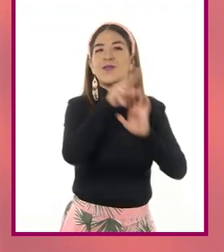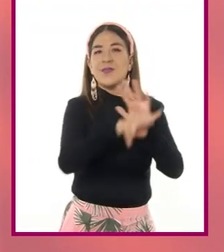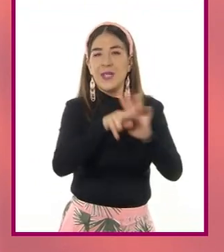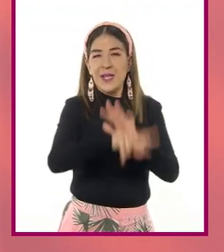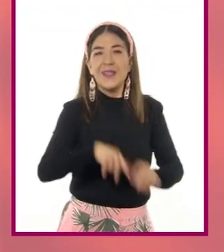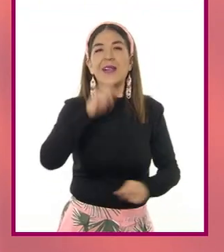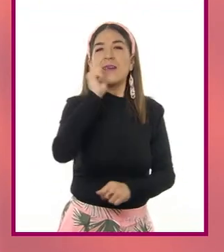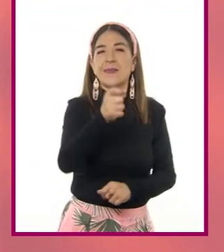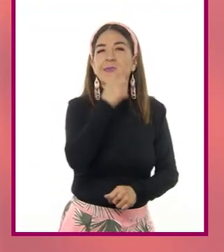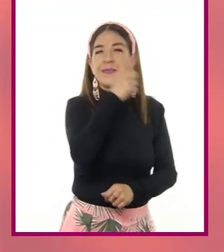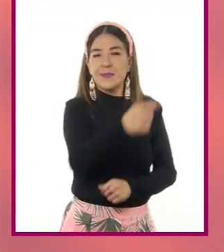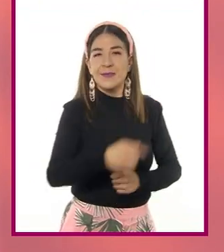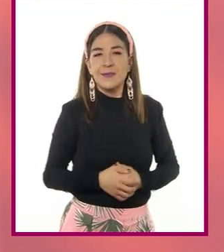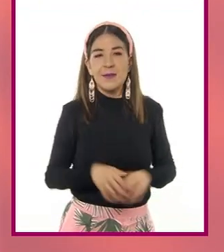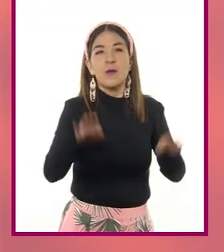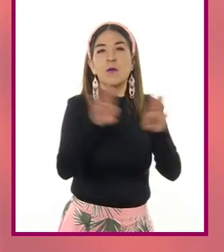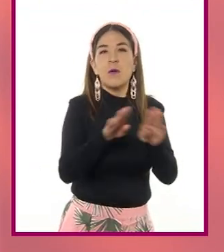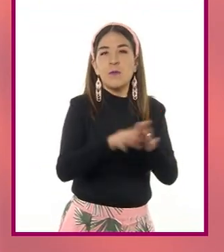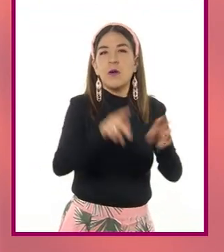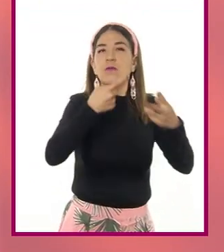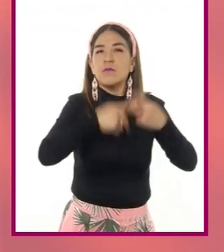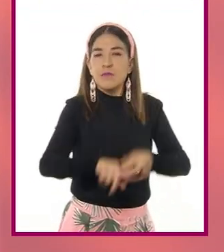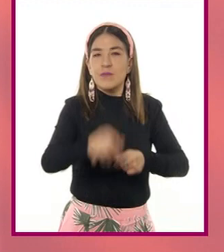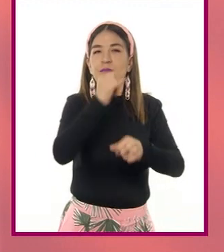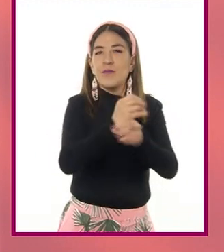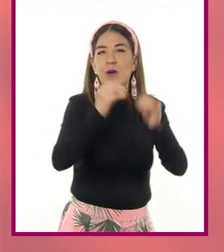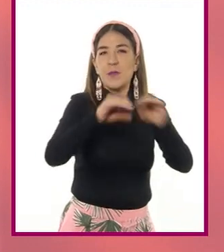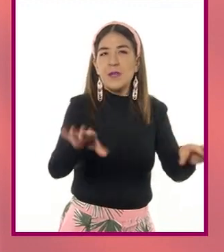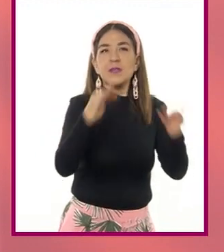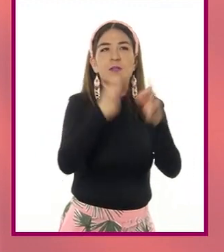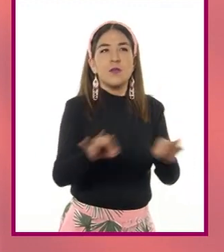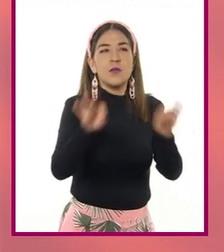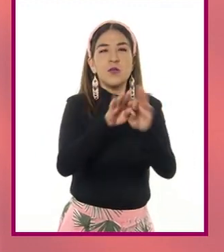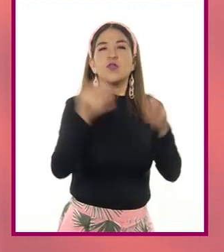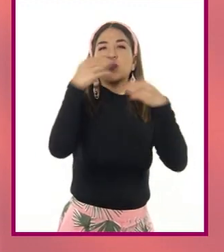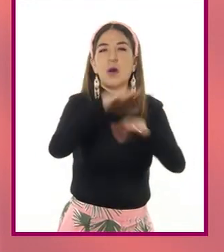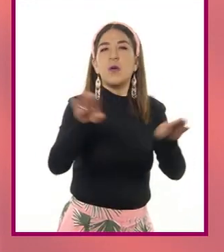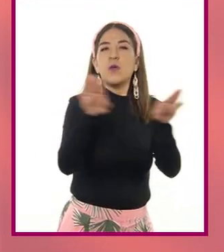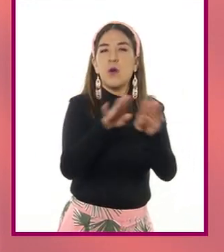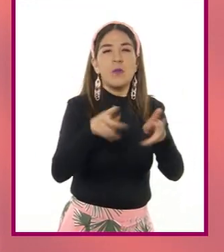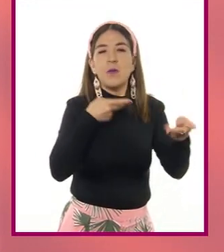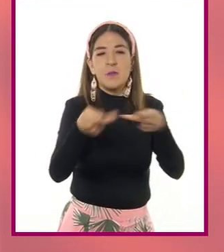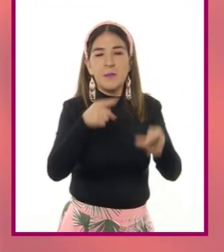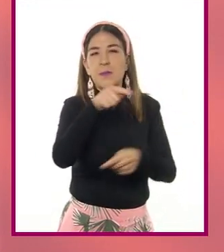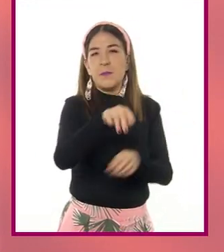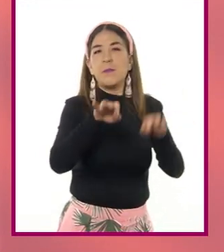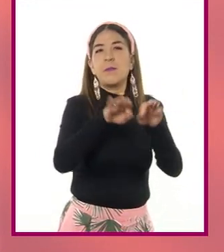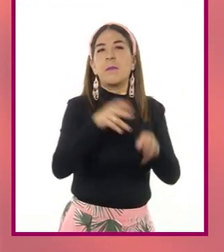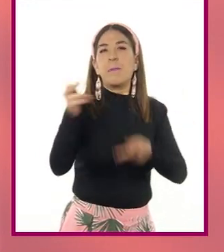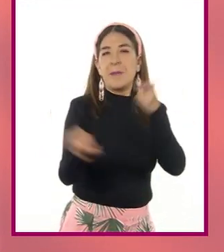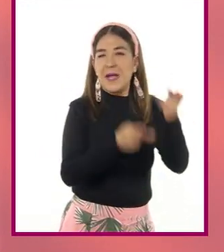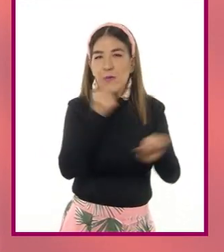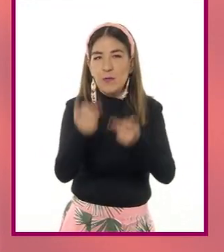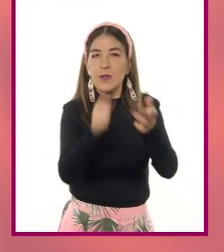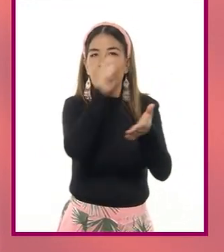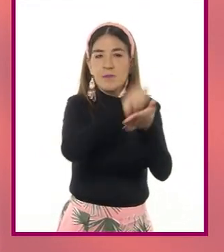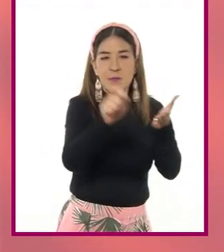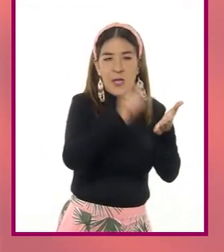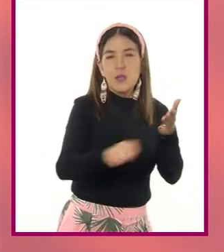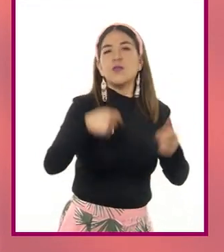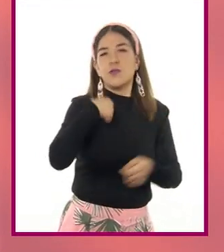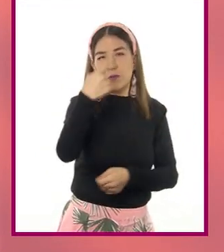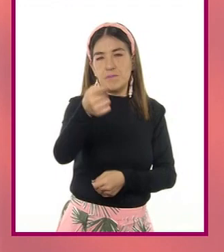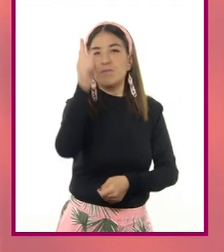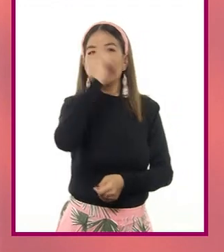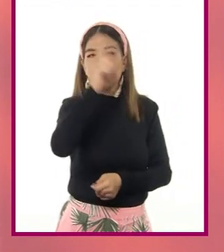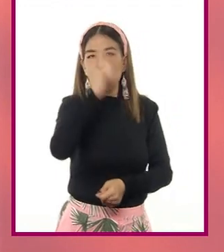los cuales nos proporcionaron información importante sobre cómo formular preguntas y les di una